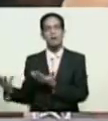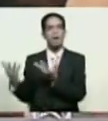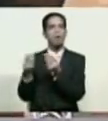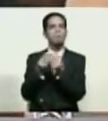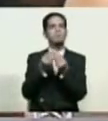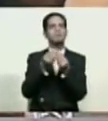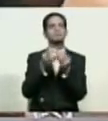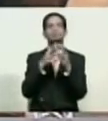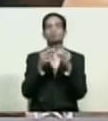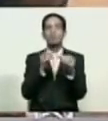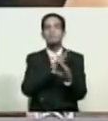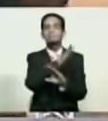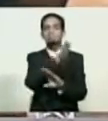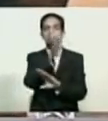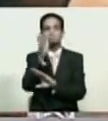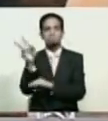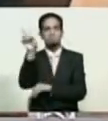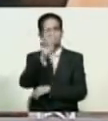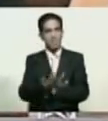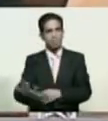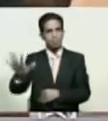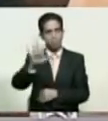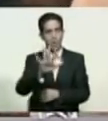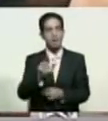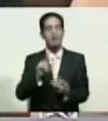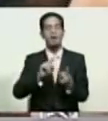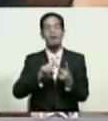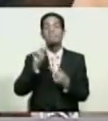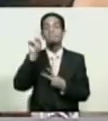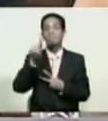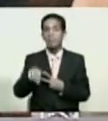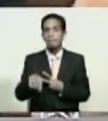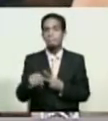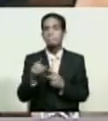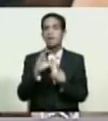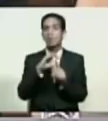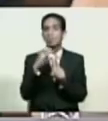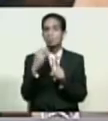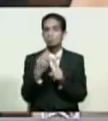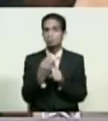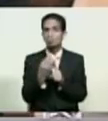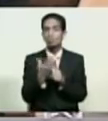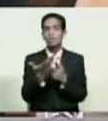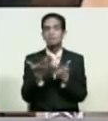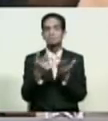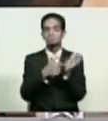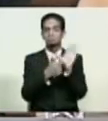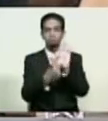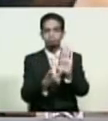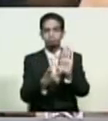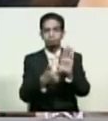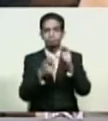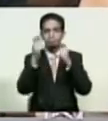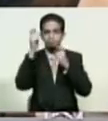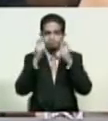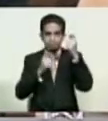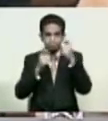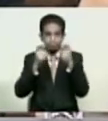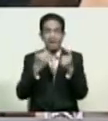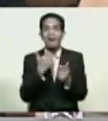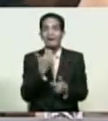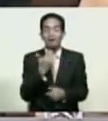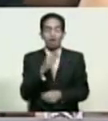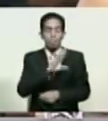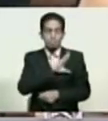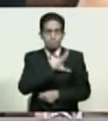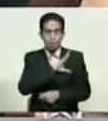todo el territorio nacional, también con la cultura, con su expresión que nos hace la identidad como